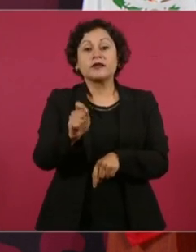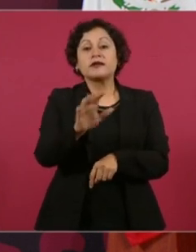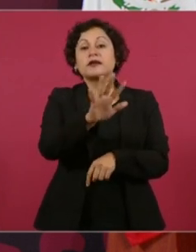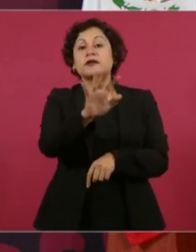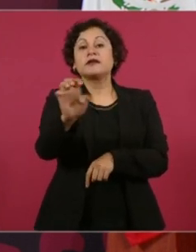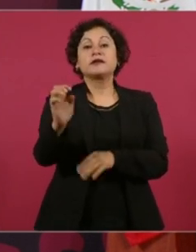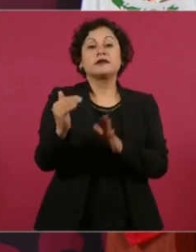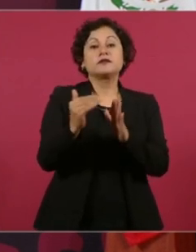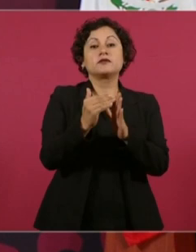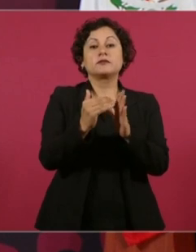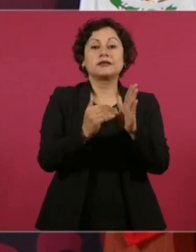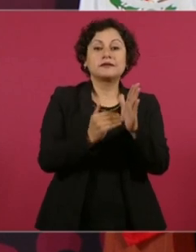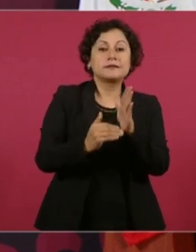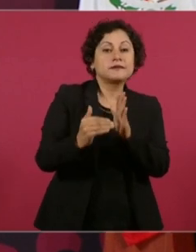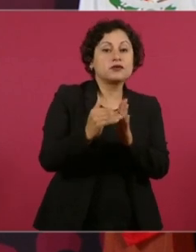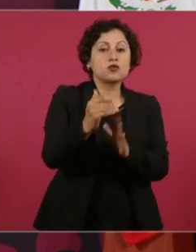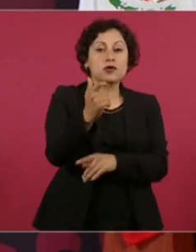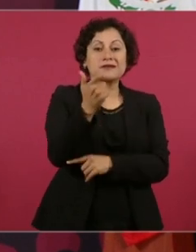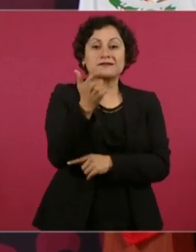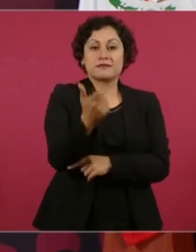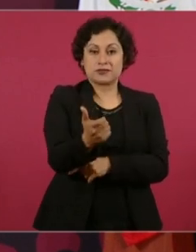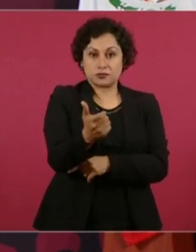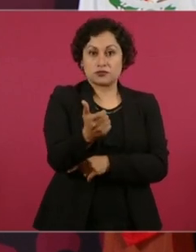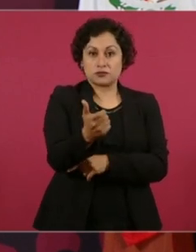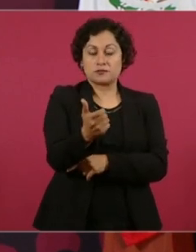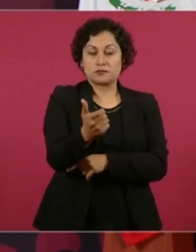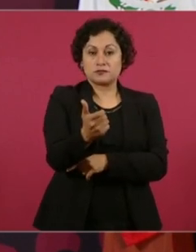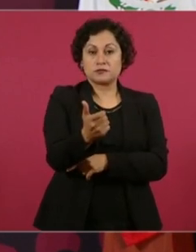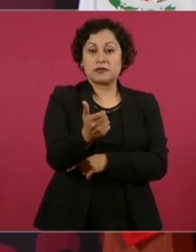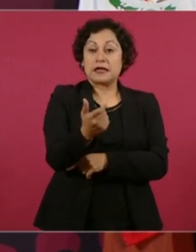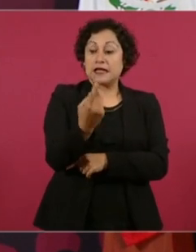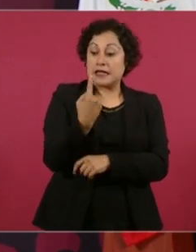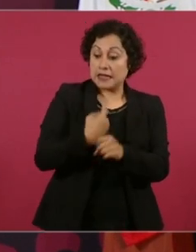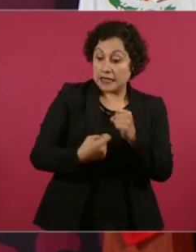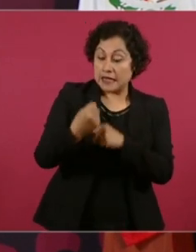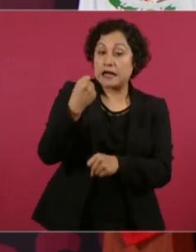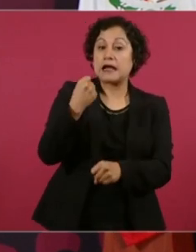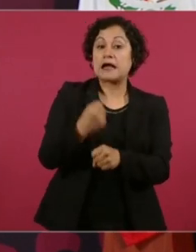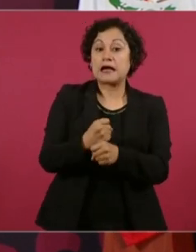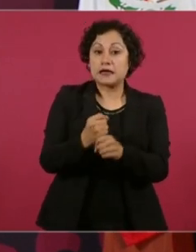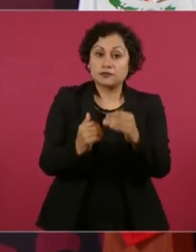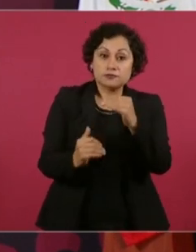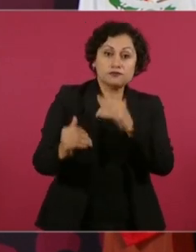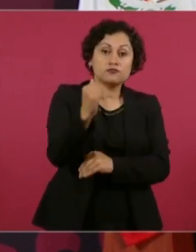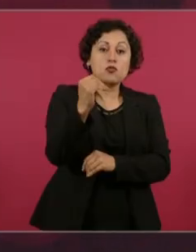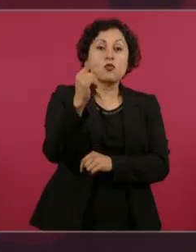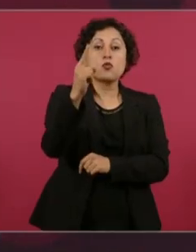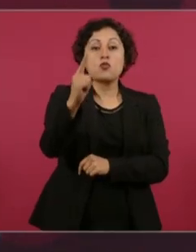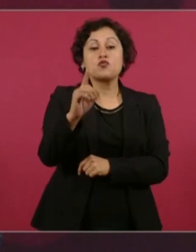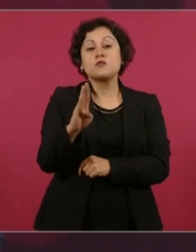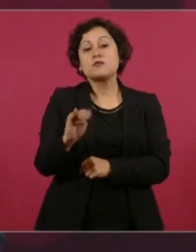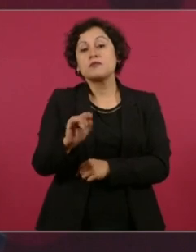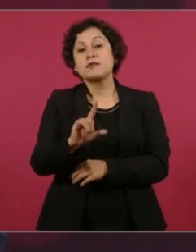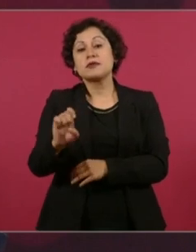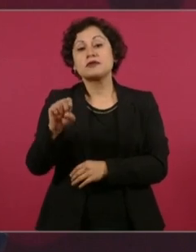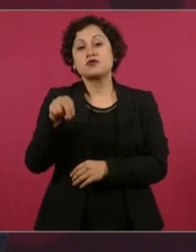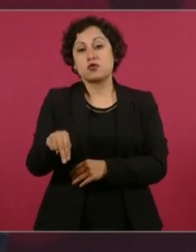pesos. El año pasado, la inversión pública fue de 1 billón de pesos,